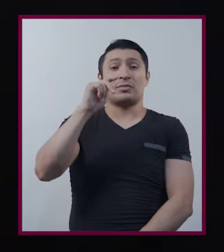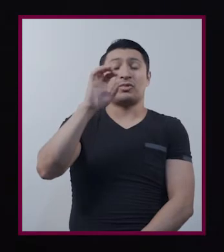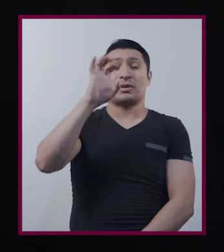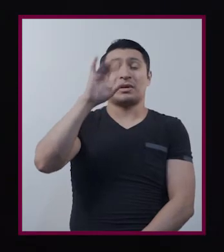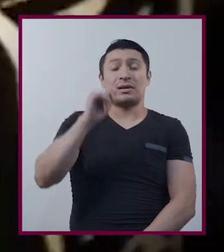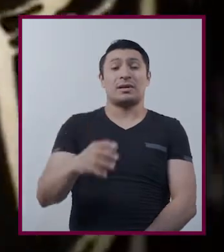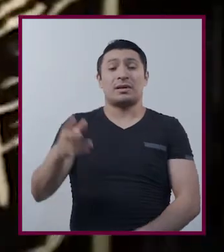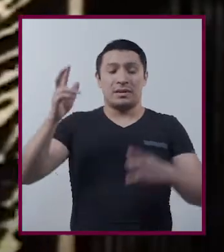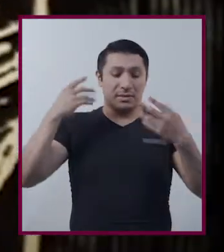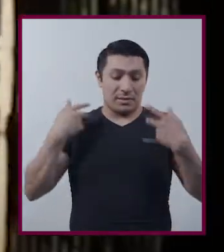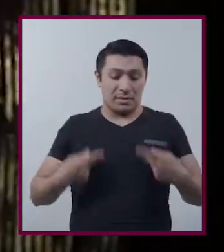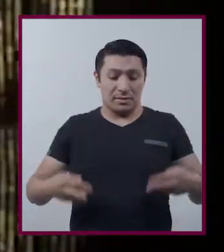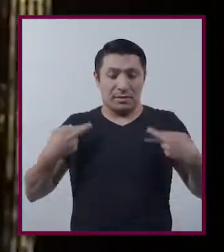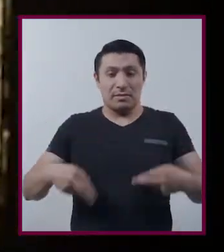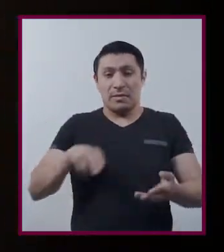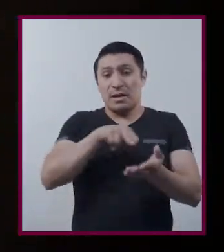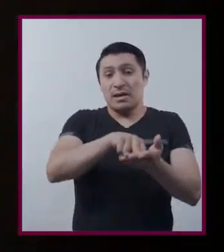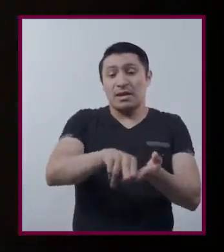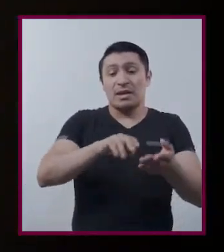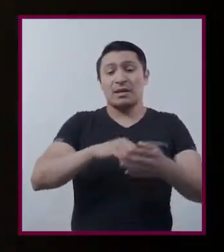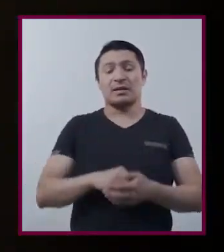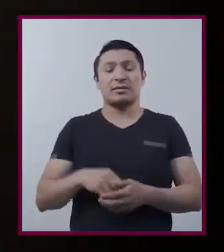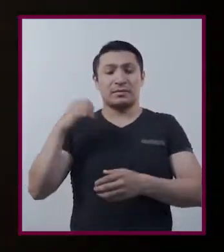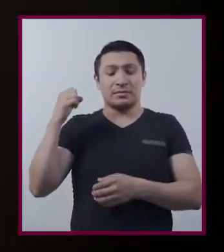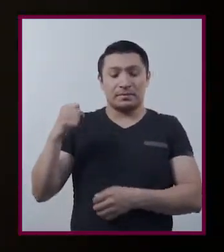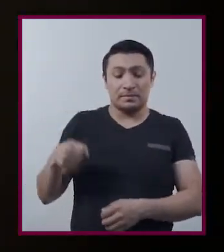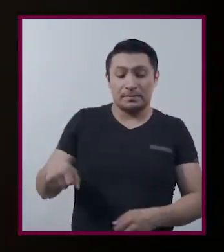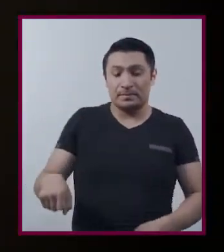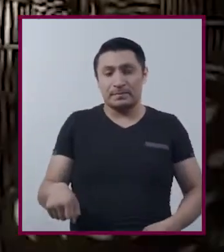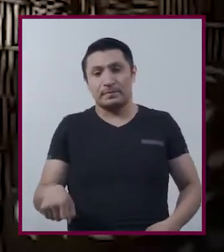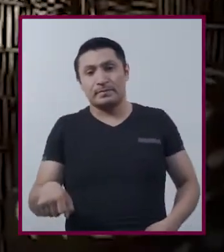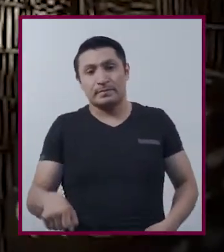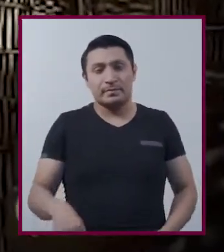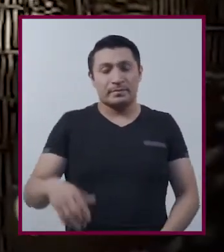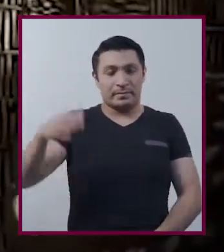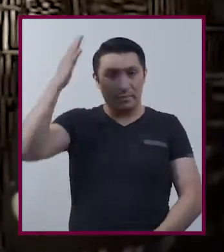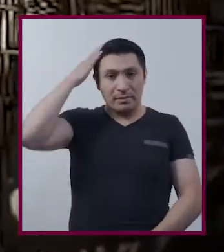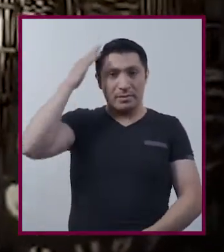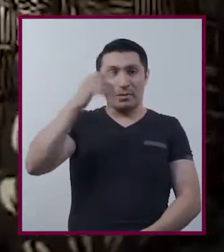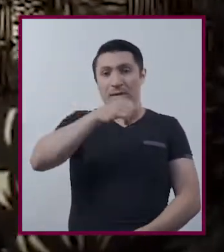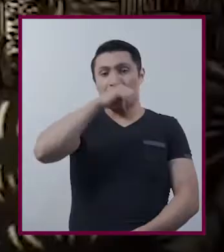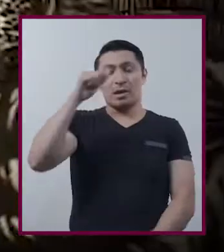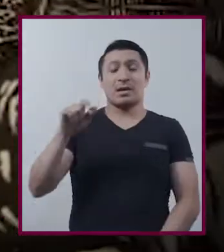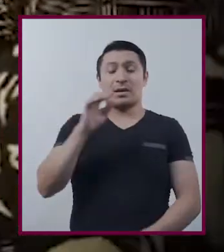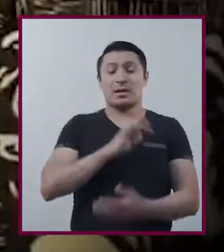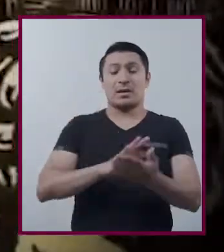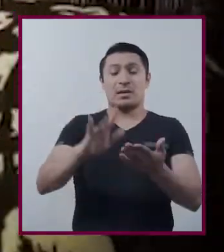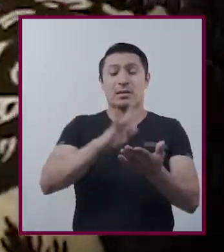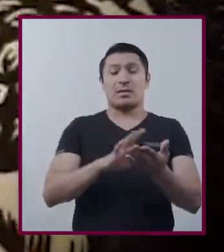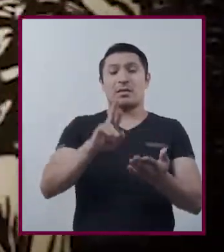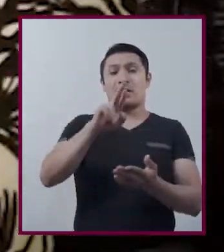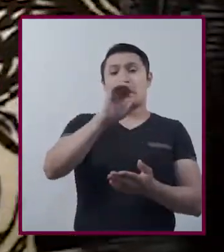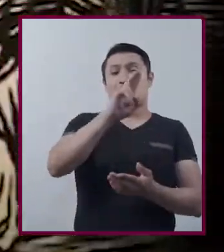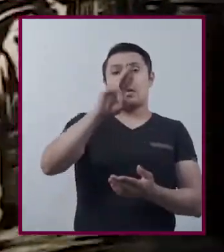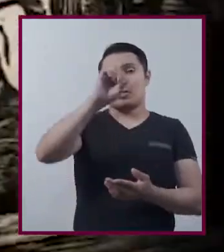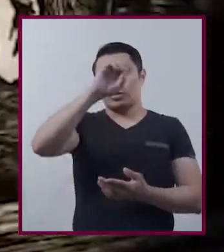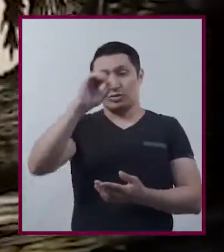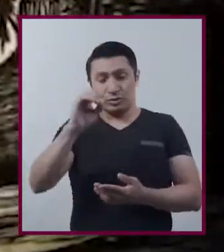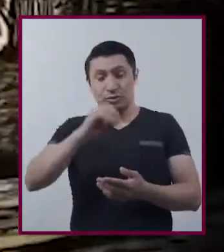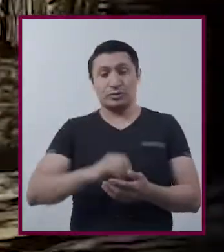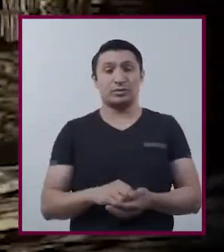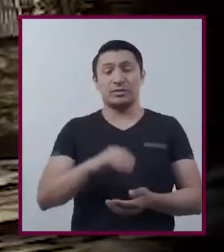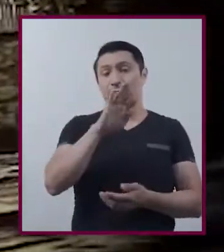zapoteca. Vestido siempre de negro, con bastón y levita cruzada, don Benito Juárez leía y releía a Rousseau